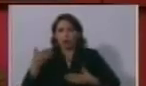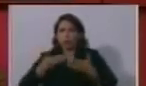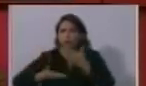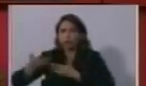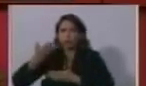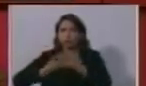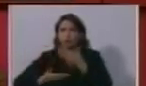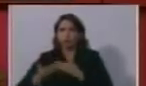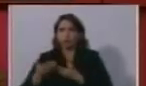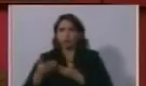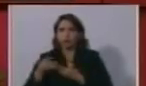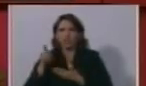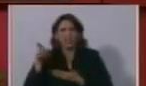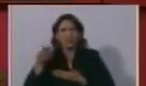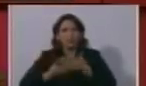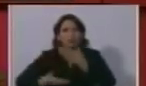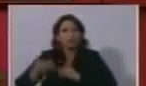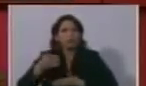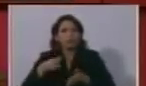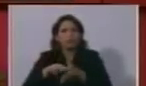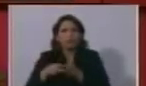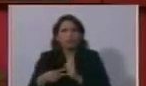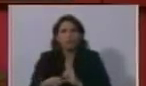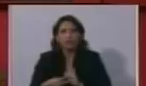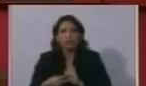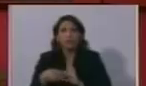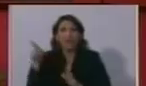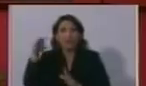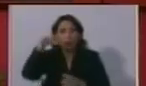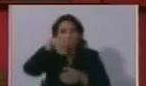no es otra cosa que una intervención militar.